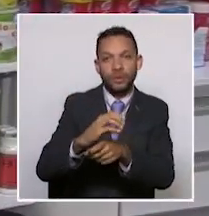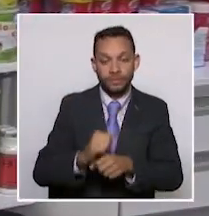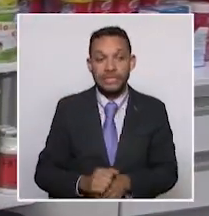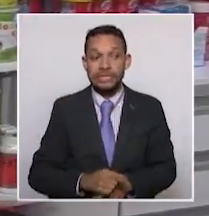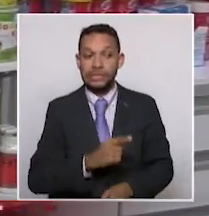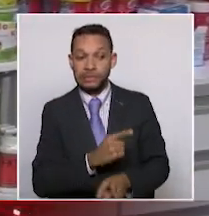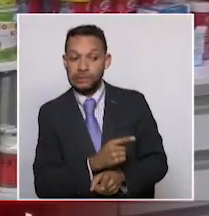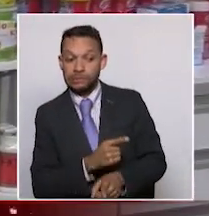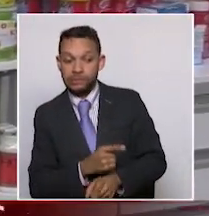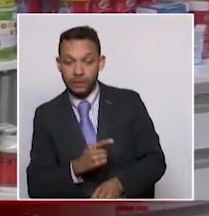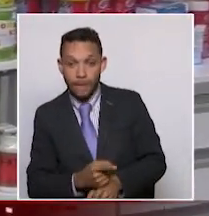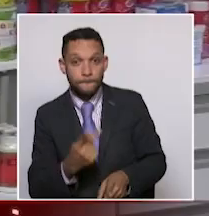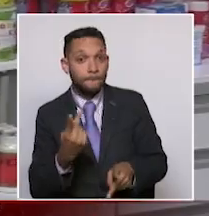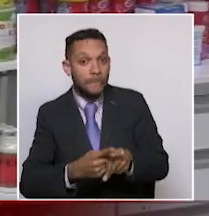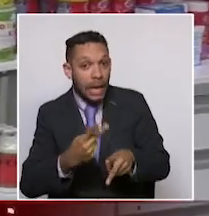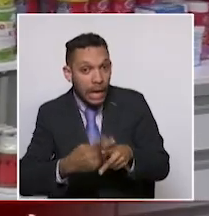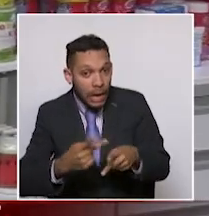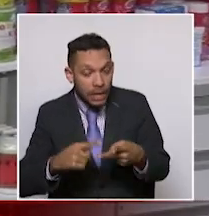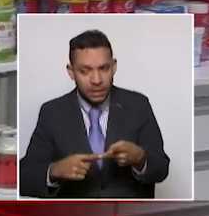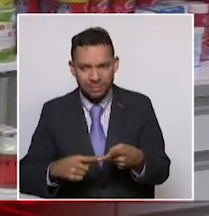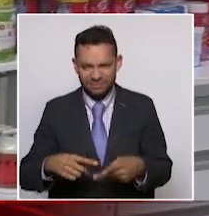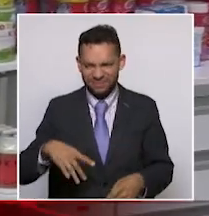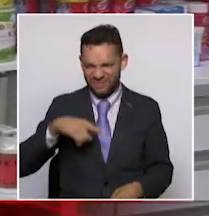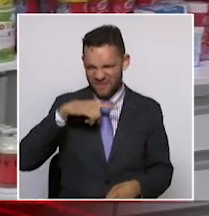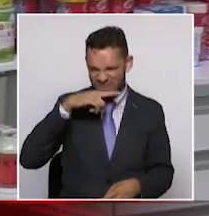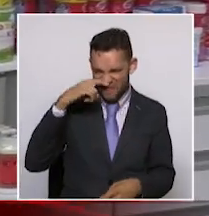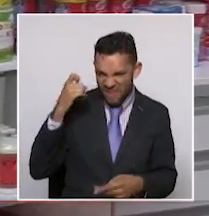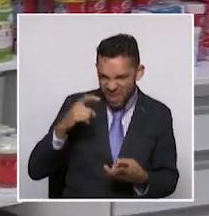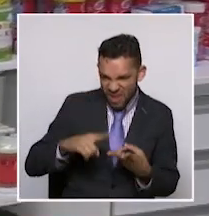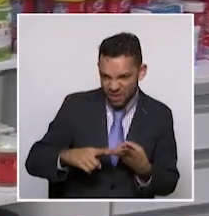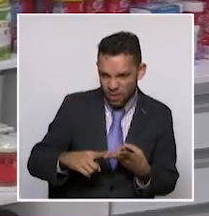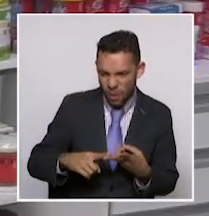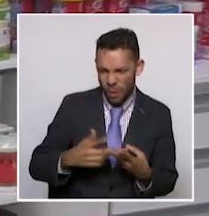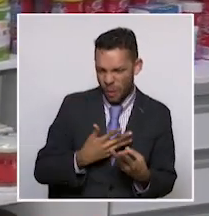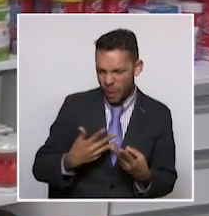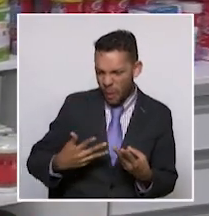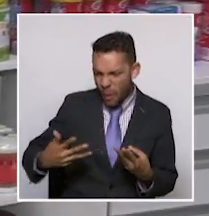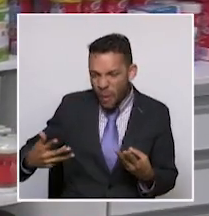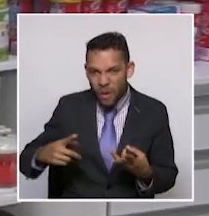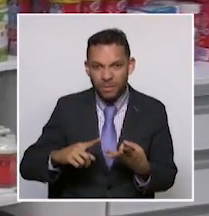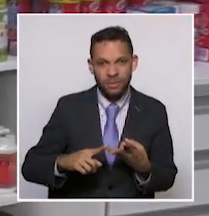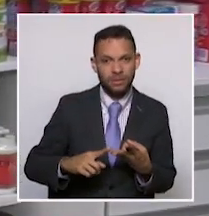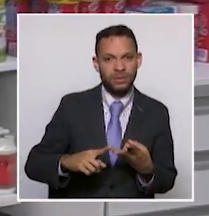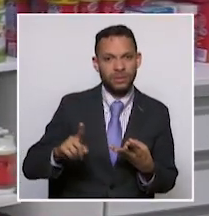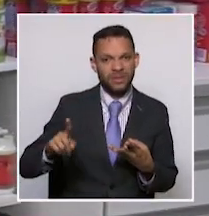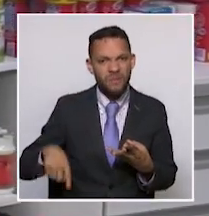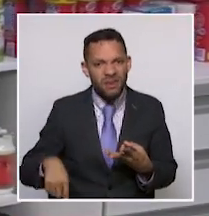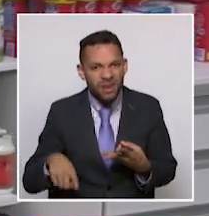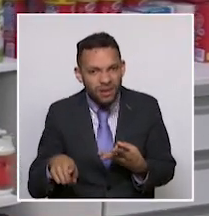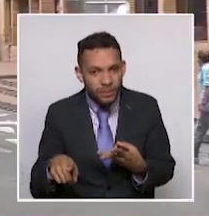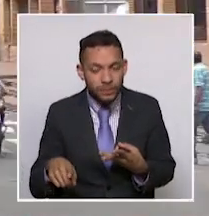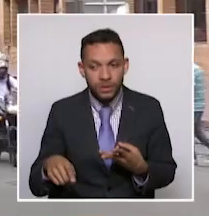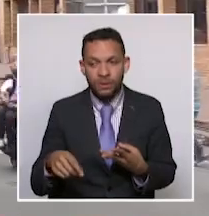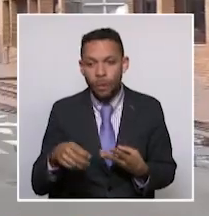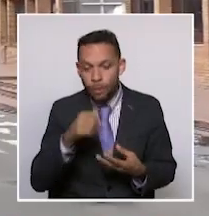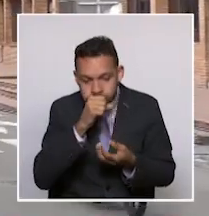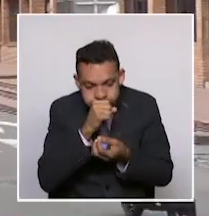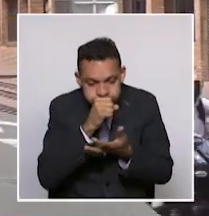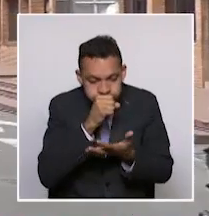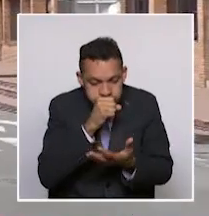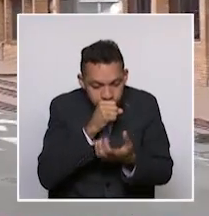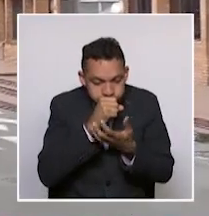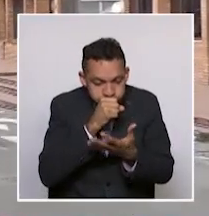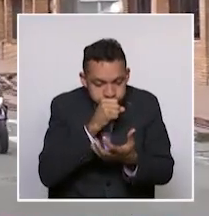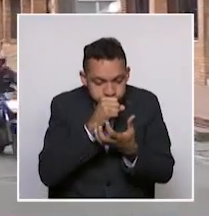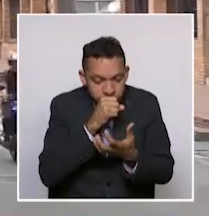genera inseguridad, mal aspecto y sobre todo en la parte de mucho vicio. La administración